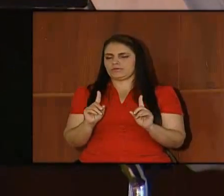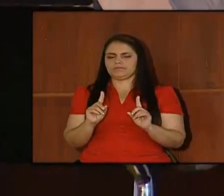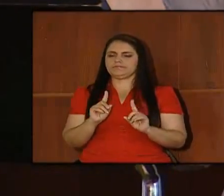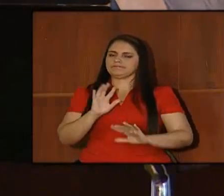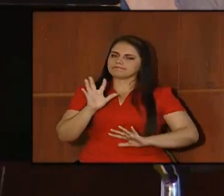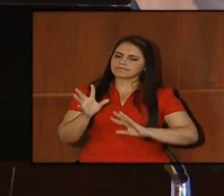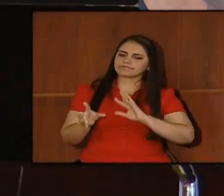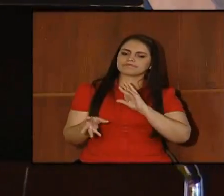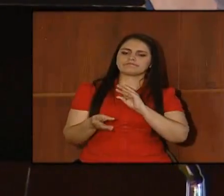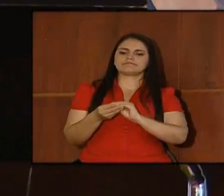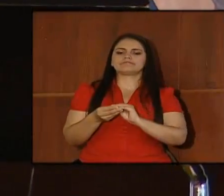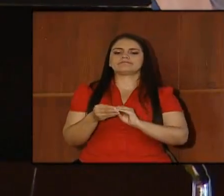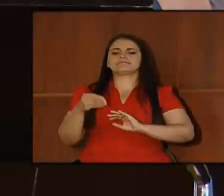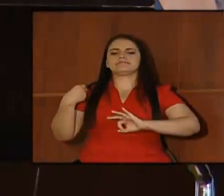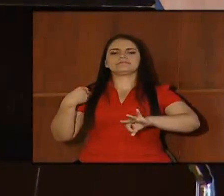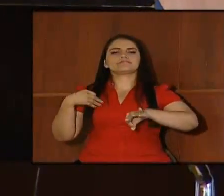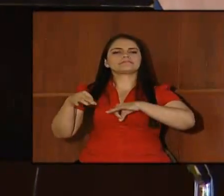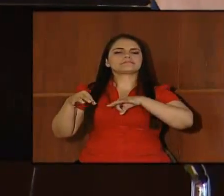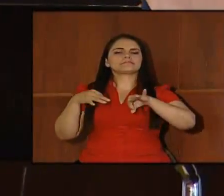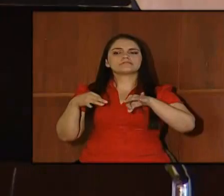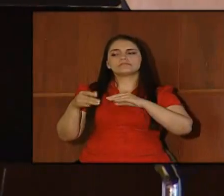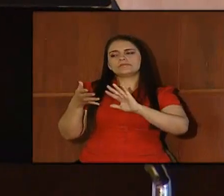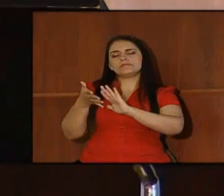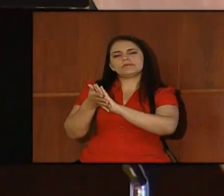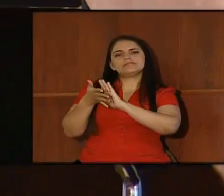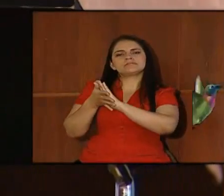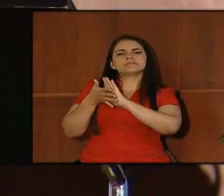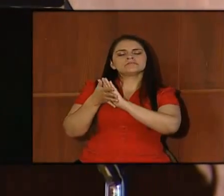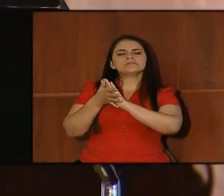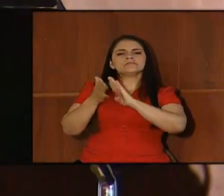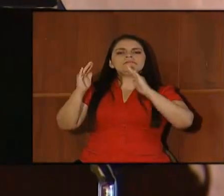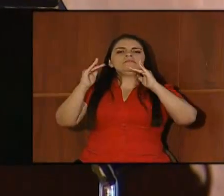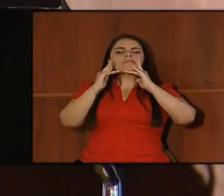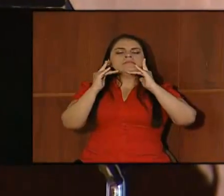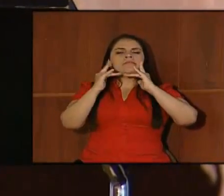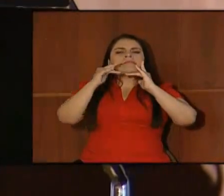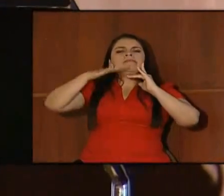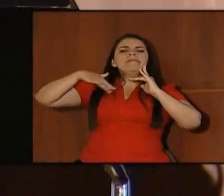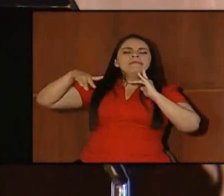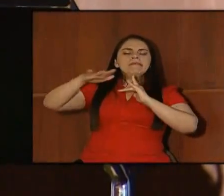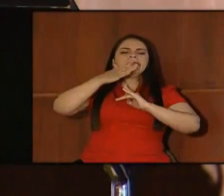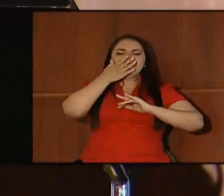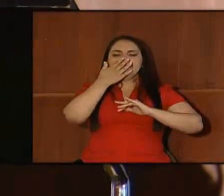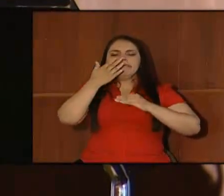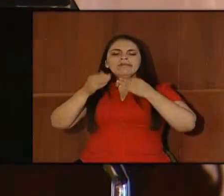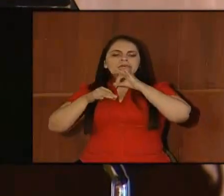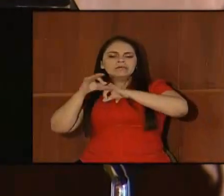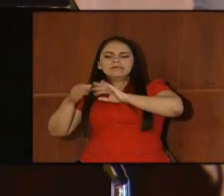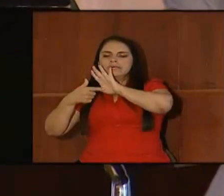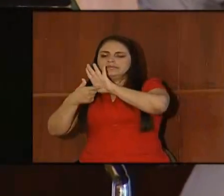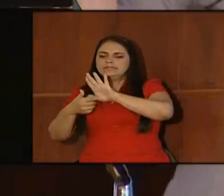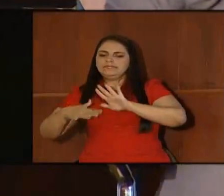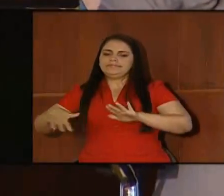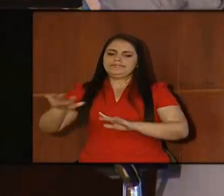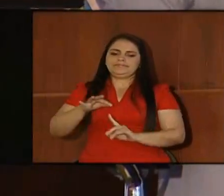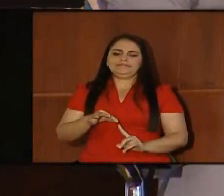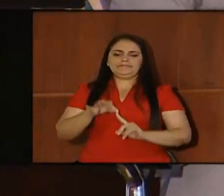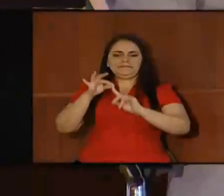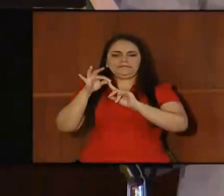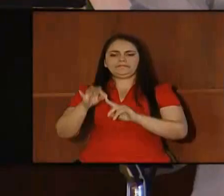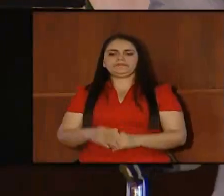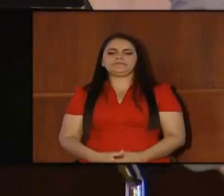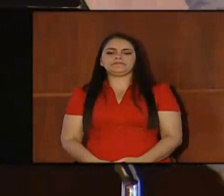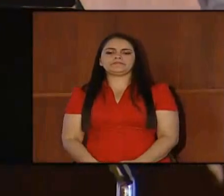que lo que vamos a aprender acá es lo que vamos a hacer en la casa nosotros para el cuidado del paciente que nosotros vamos a tener allá.